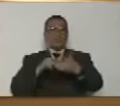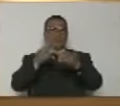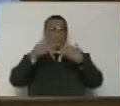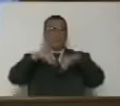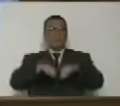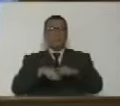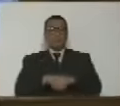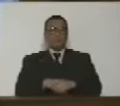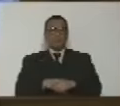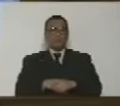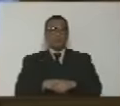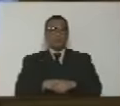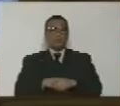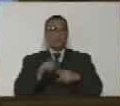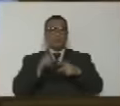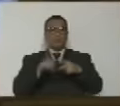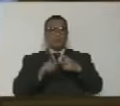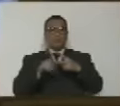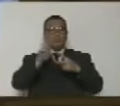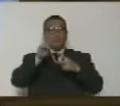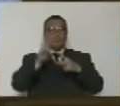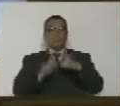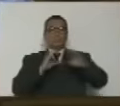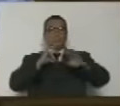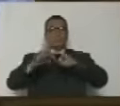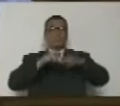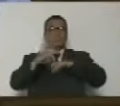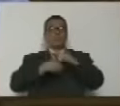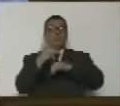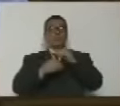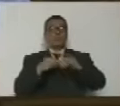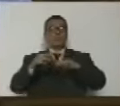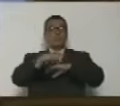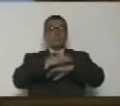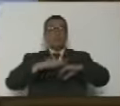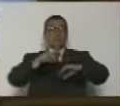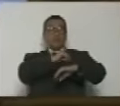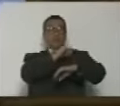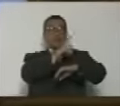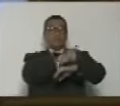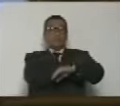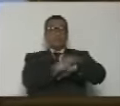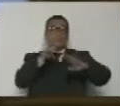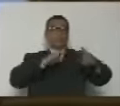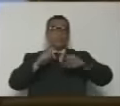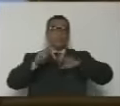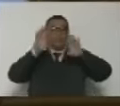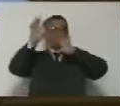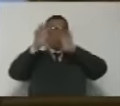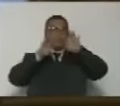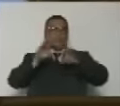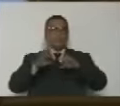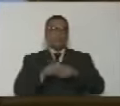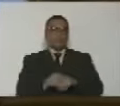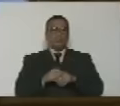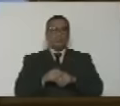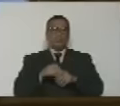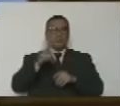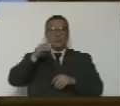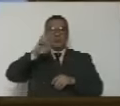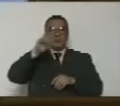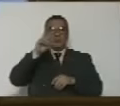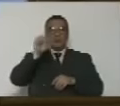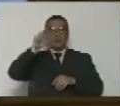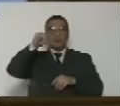Siguiente. Punto número dos. Comunicación suscrita por el ministro del Poder Popular para Relaciones Exteriores, canciller